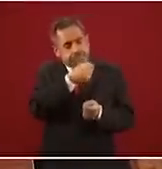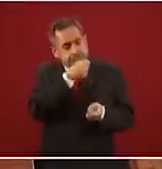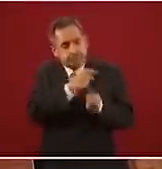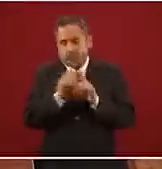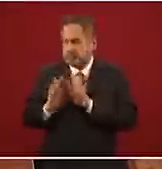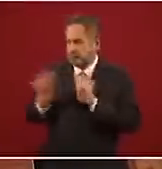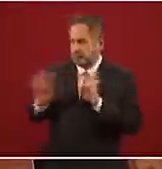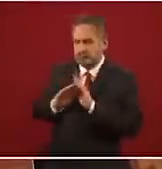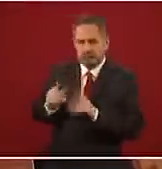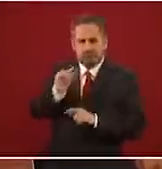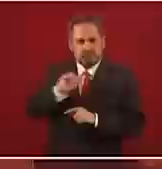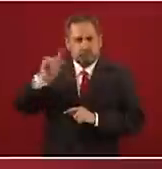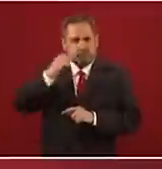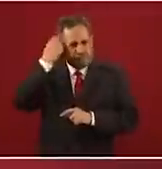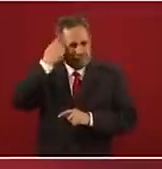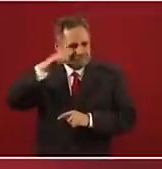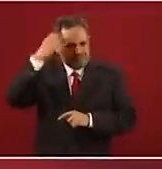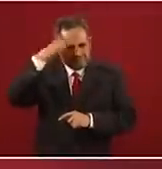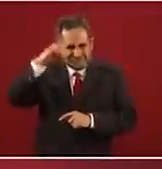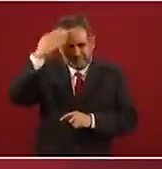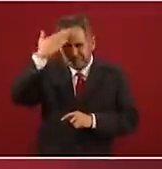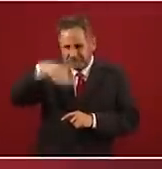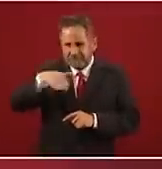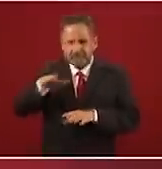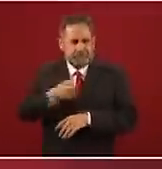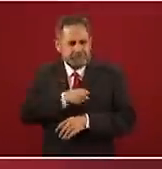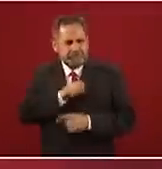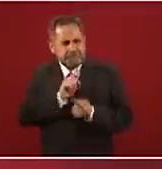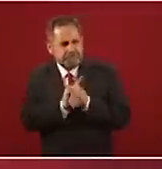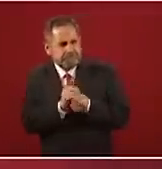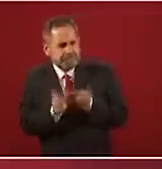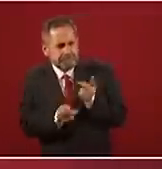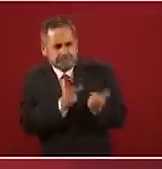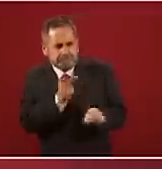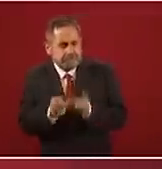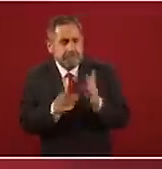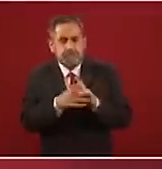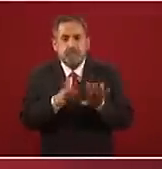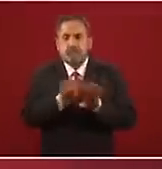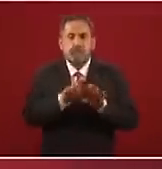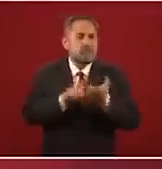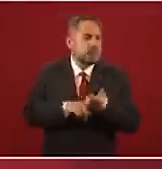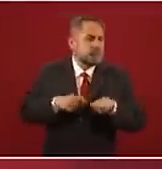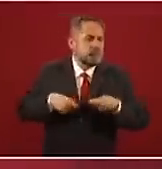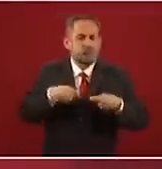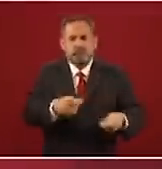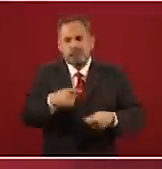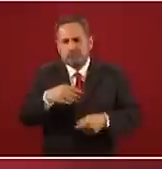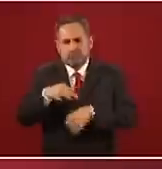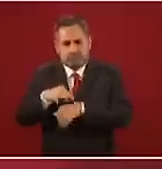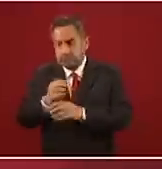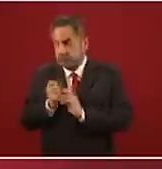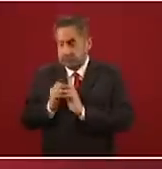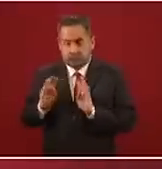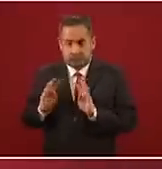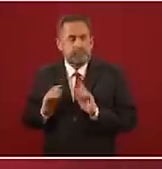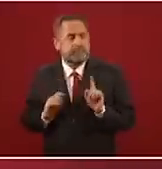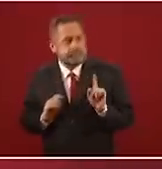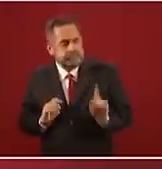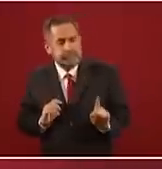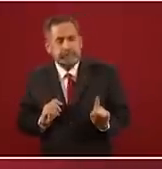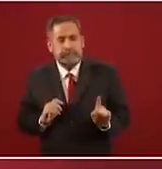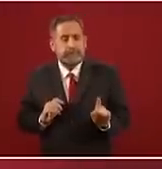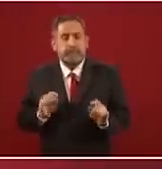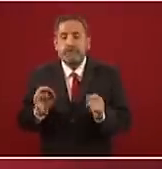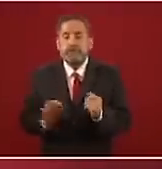de expertos, todos expertos en salud, en las prestaciones médicas.